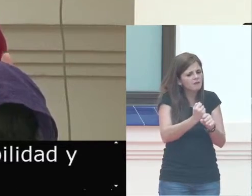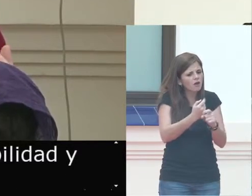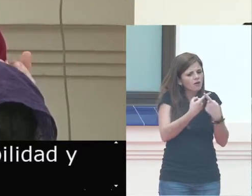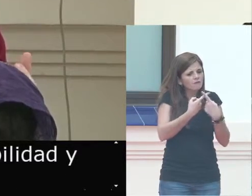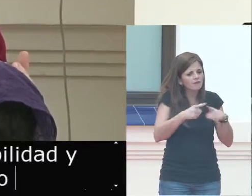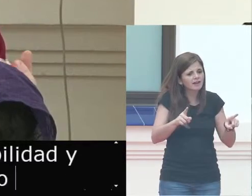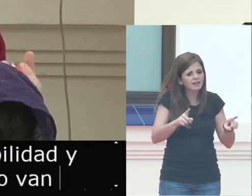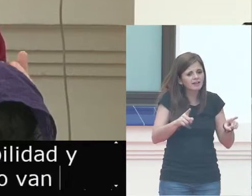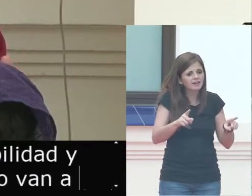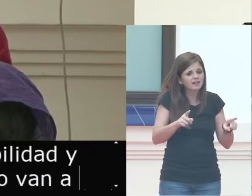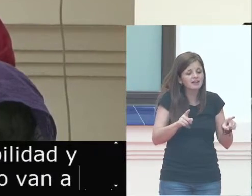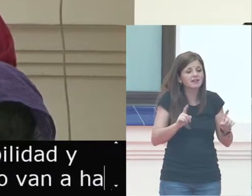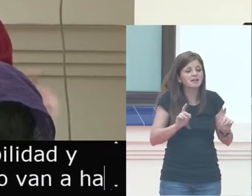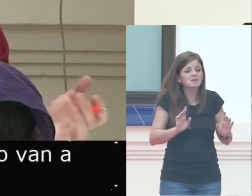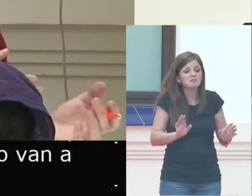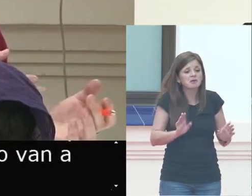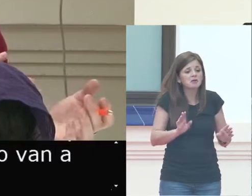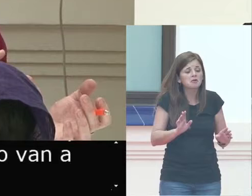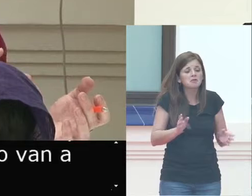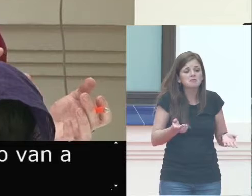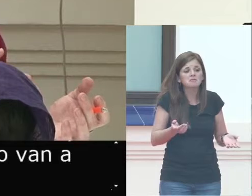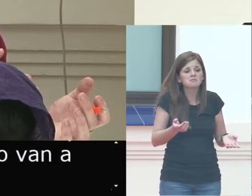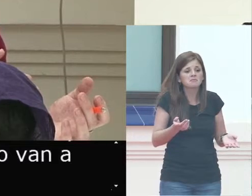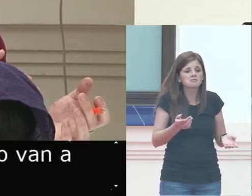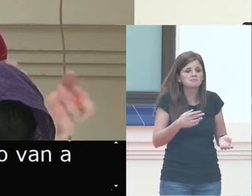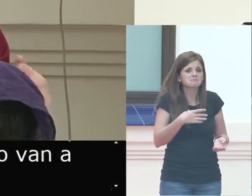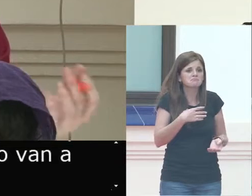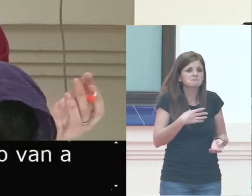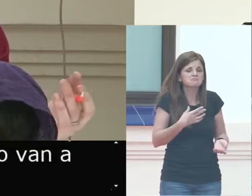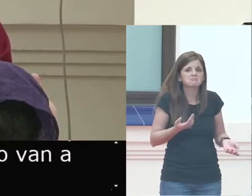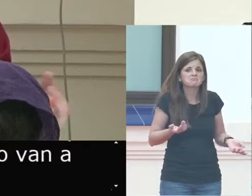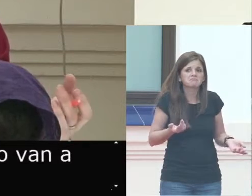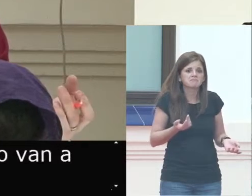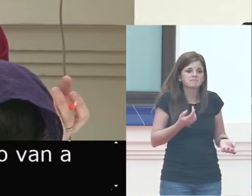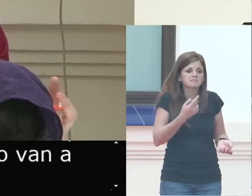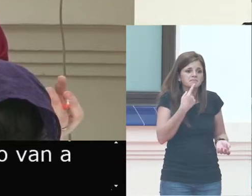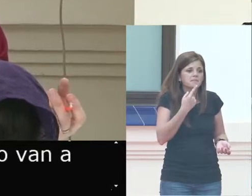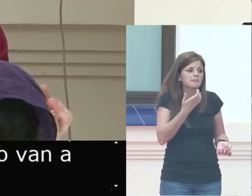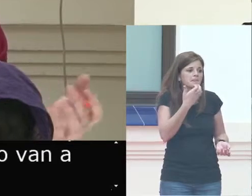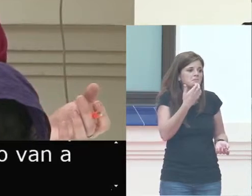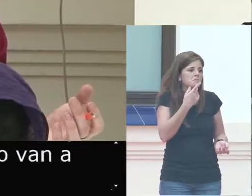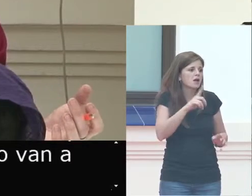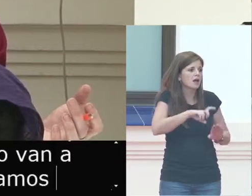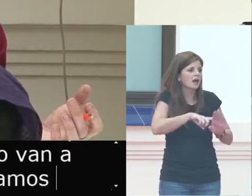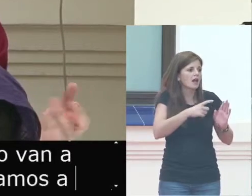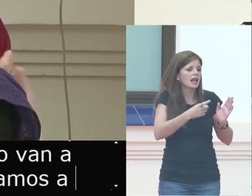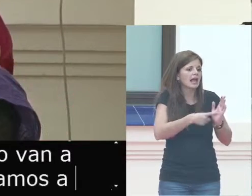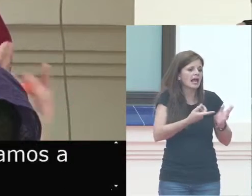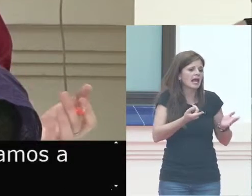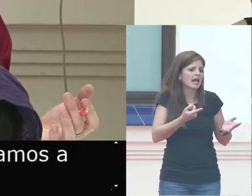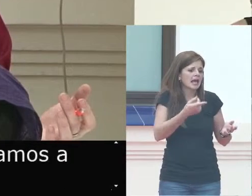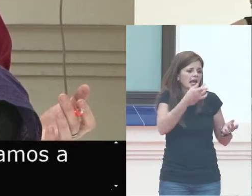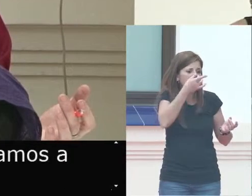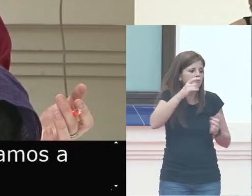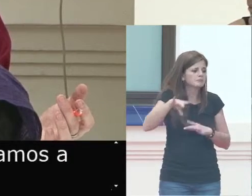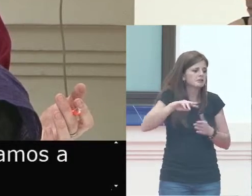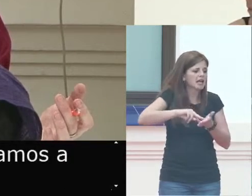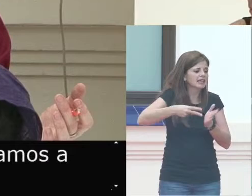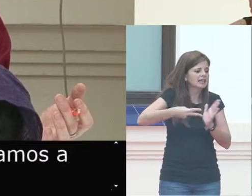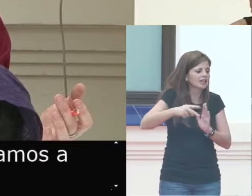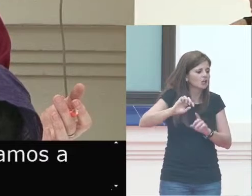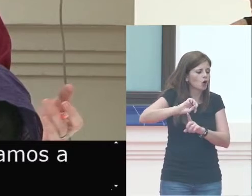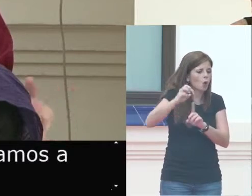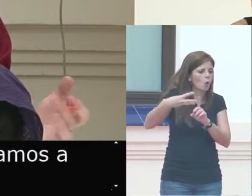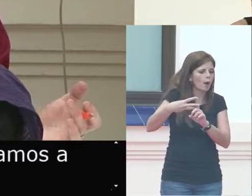hacer lo mismo. No vale decir, no, vamos a pasar todas las leyes a los técnicos de la web. Que no, por favor,